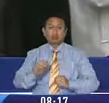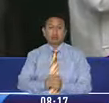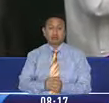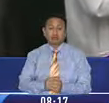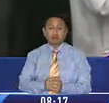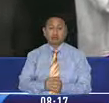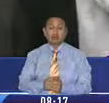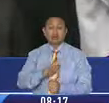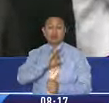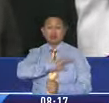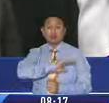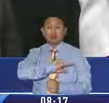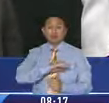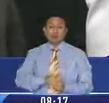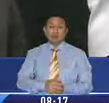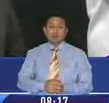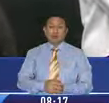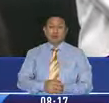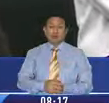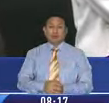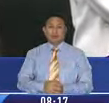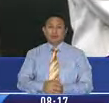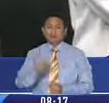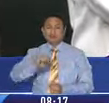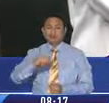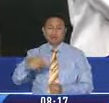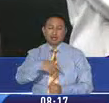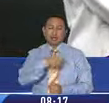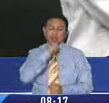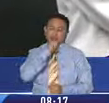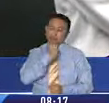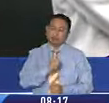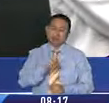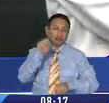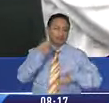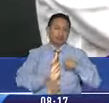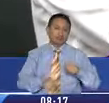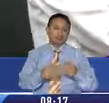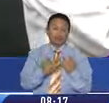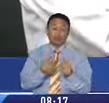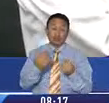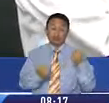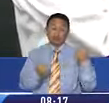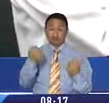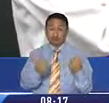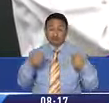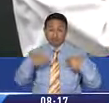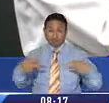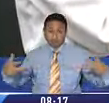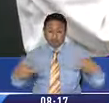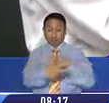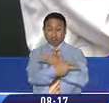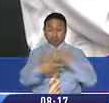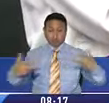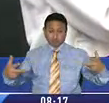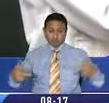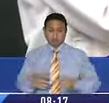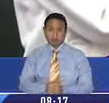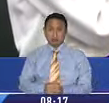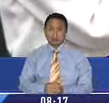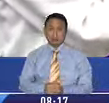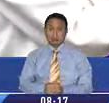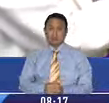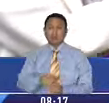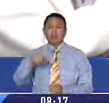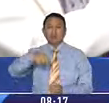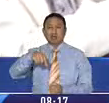tiene el municipio capitalino. Sí, ya está bastante deteriorado, mucho tráfico hay por esta calle y ya no